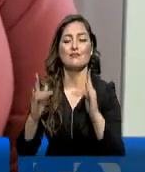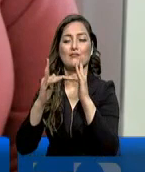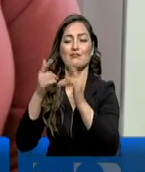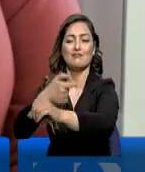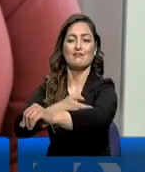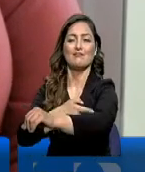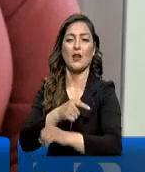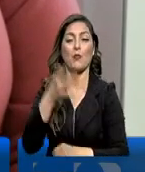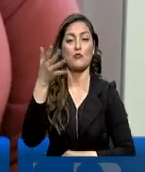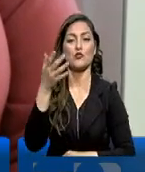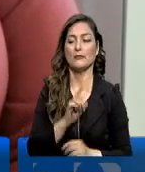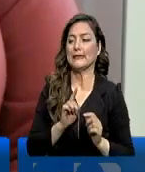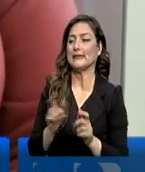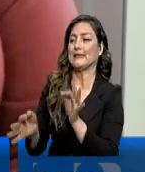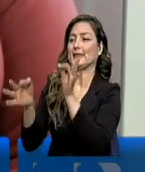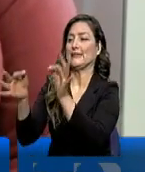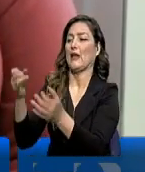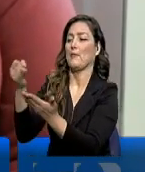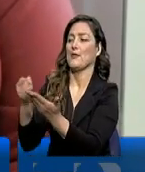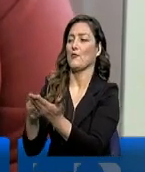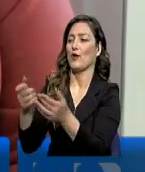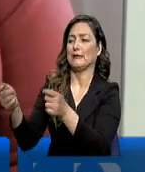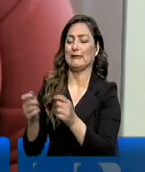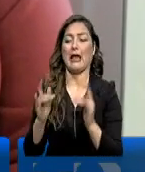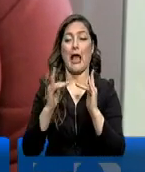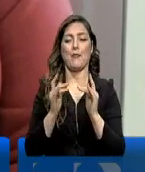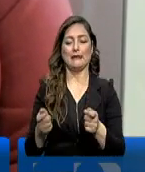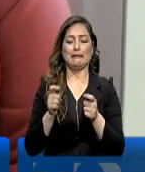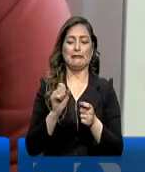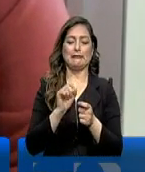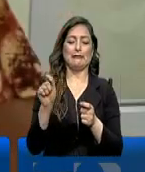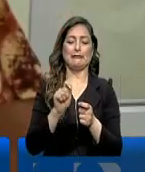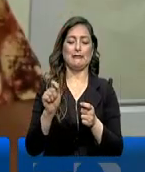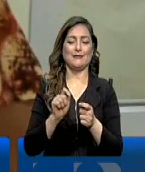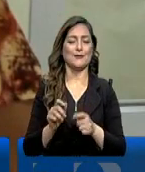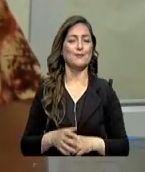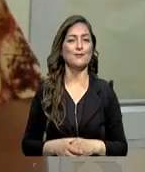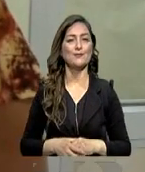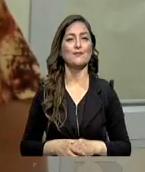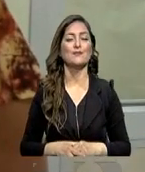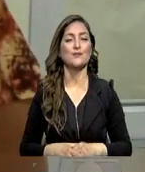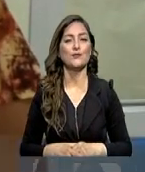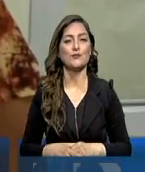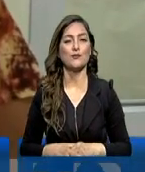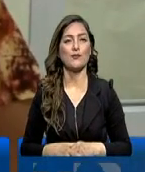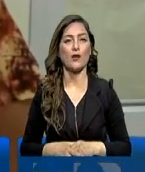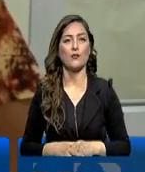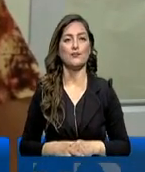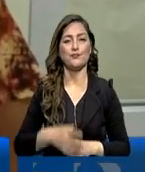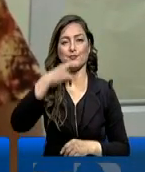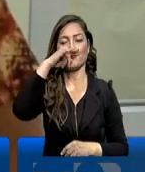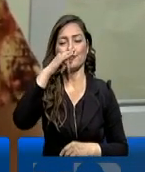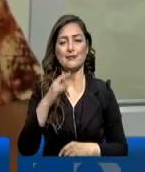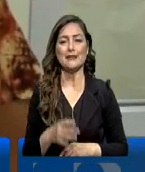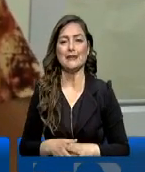cuarto para que pinte y todo. Sí, se distraiga más que nada. Es algo que los niños también se distraen